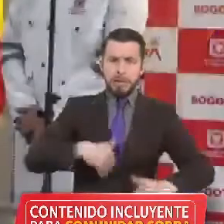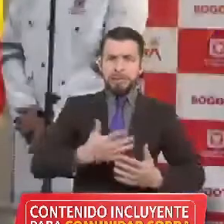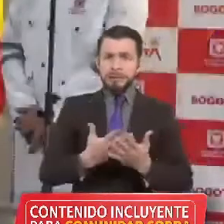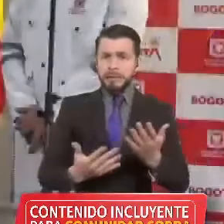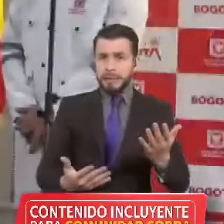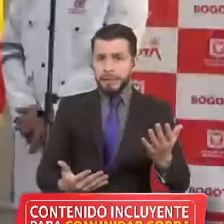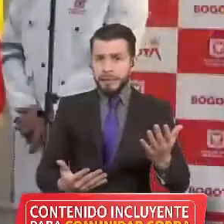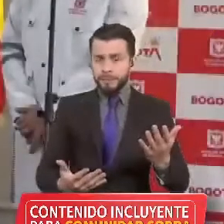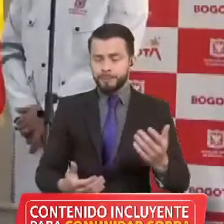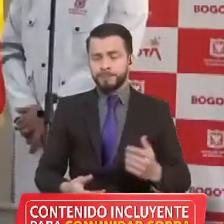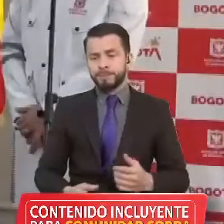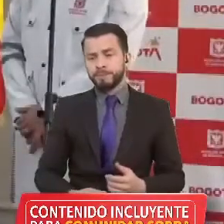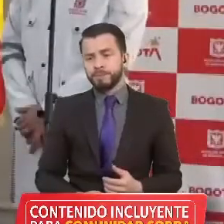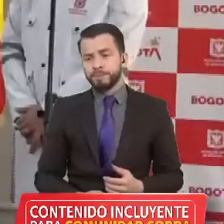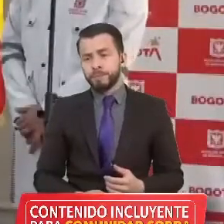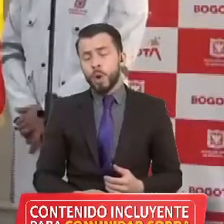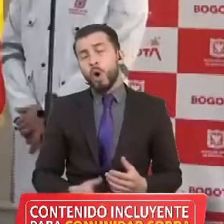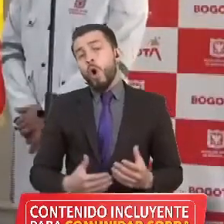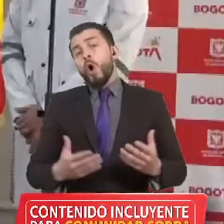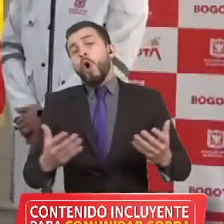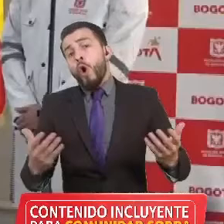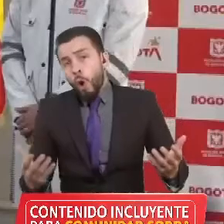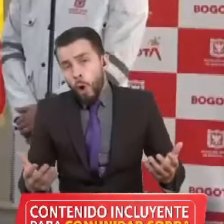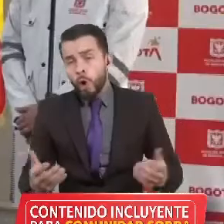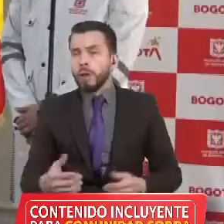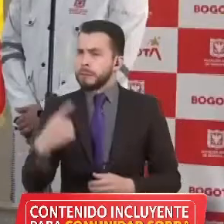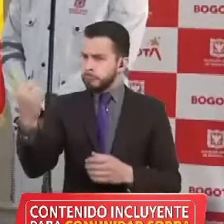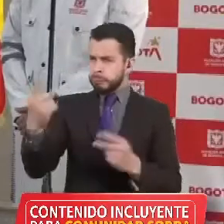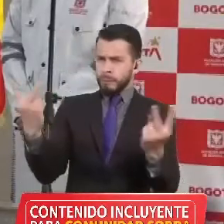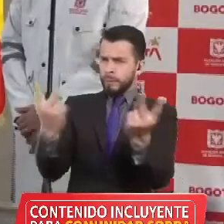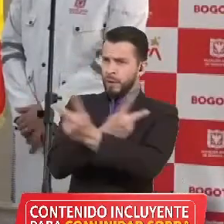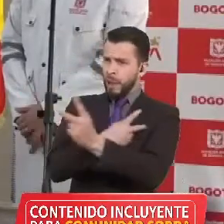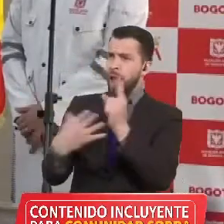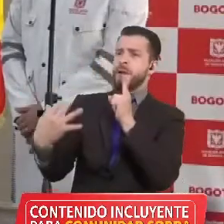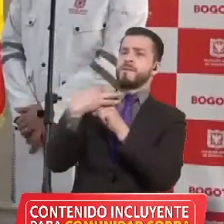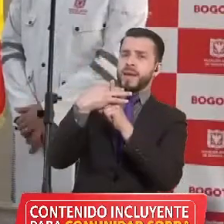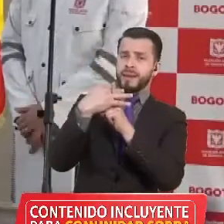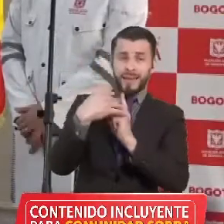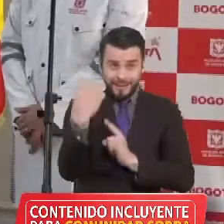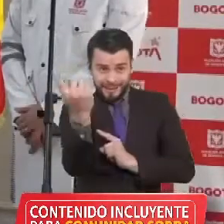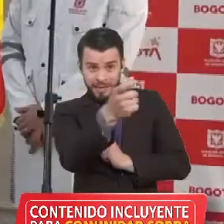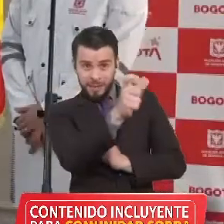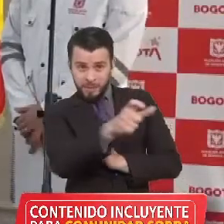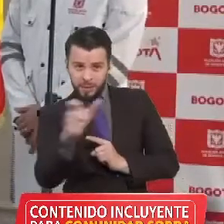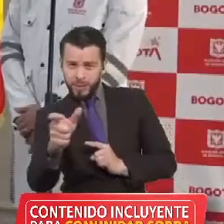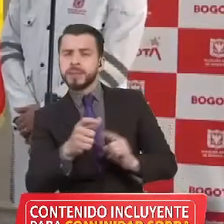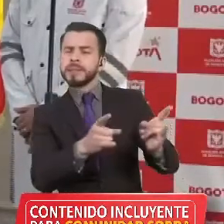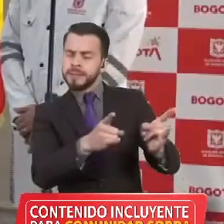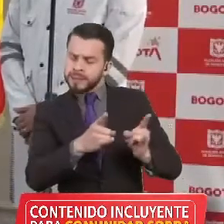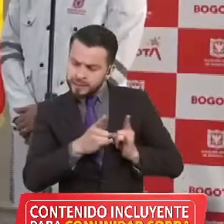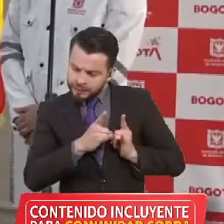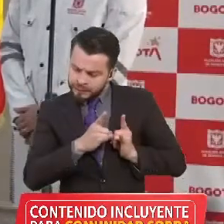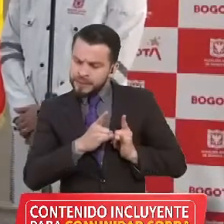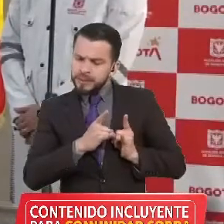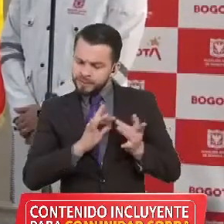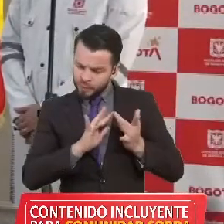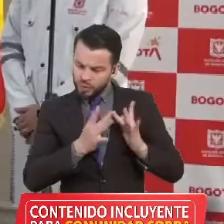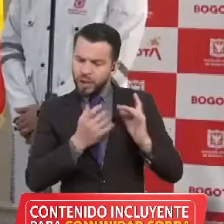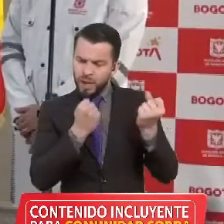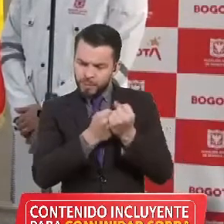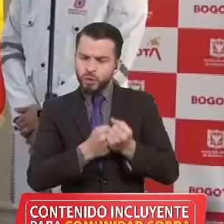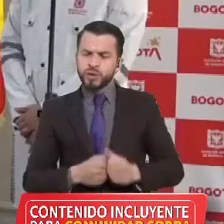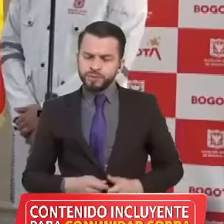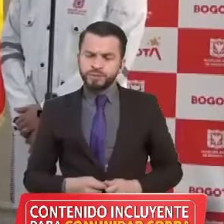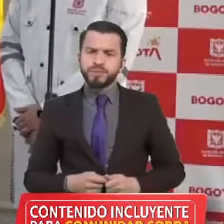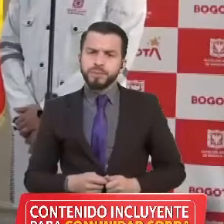o que están sufriendo las consecuencias de la violencia también quisiera decir que nada justifica